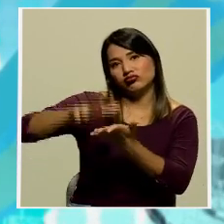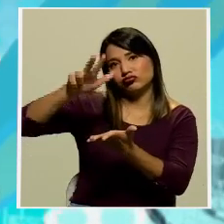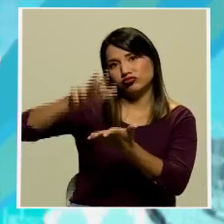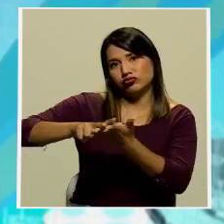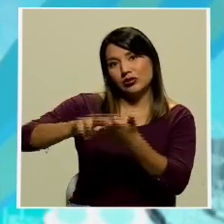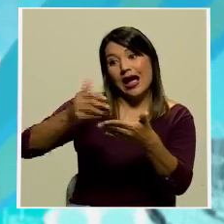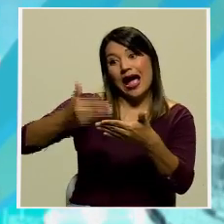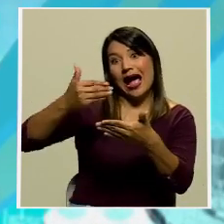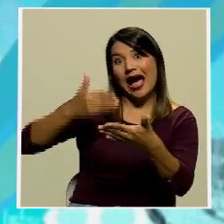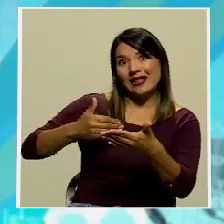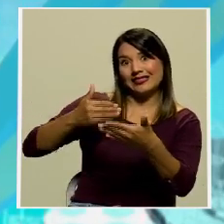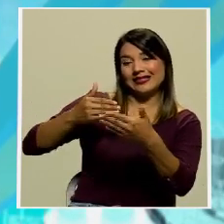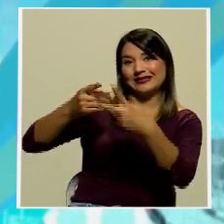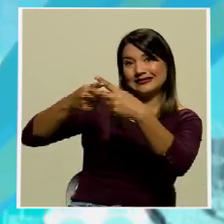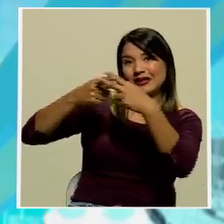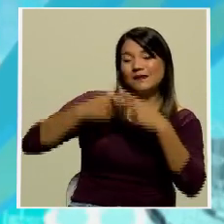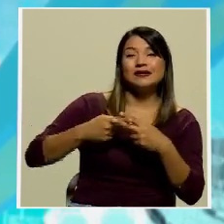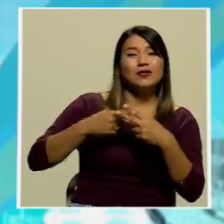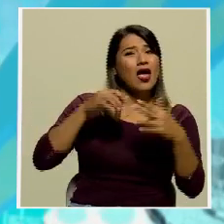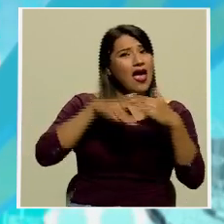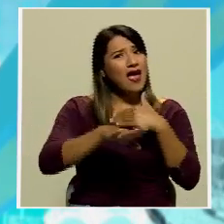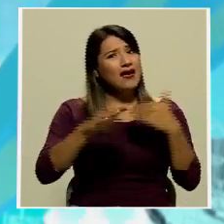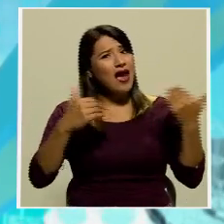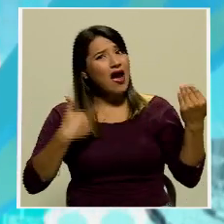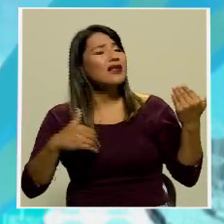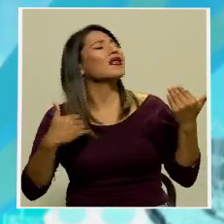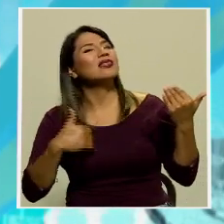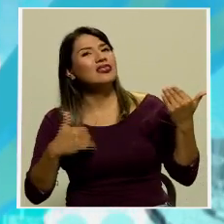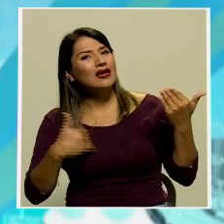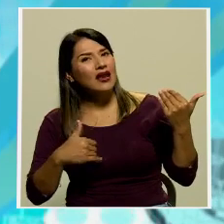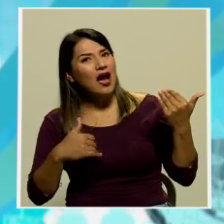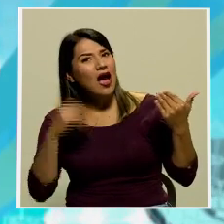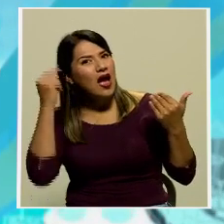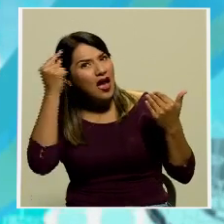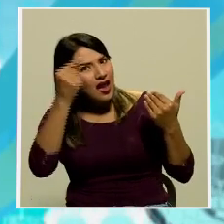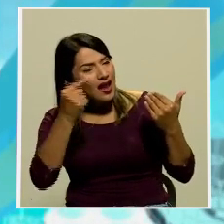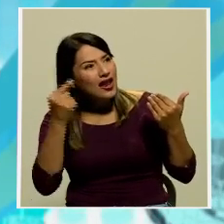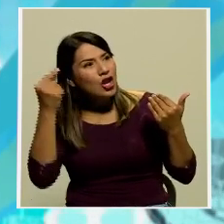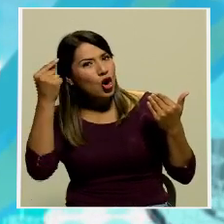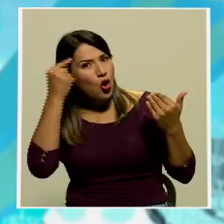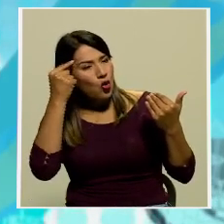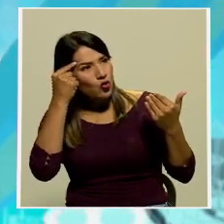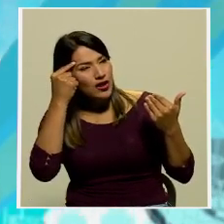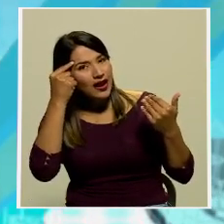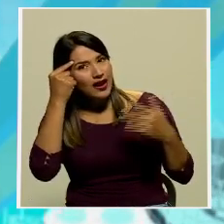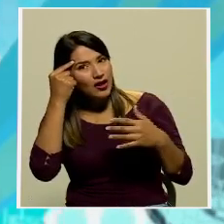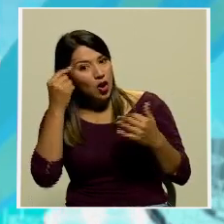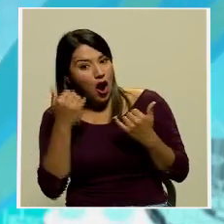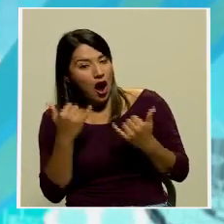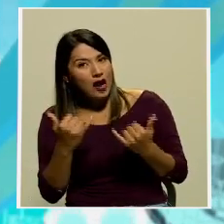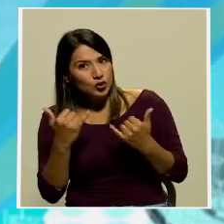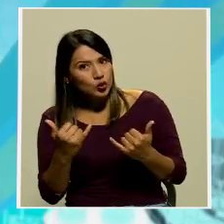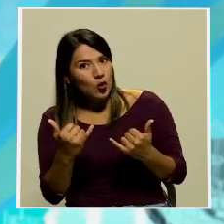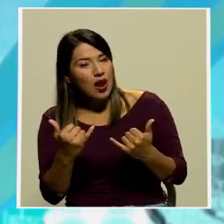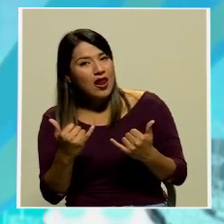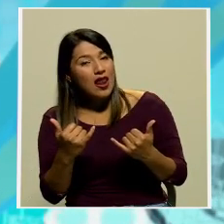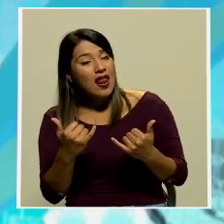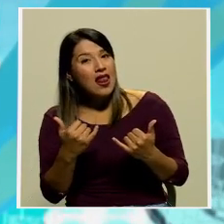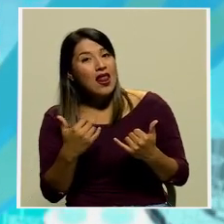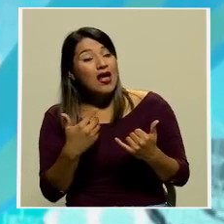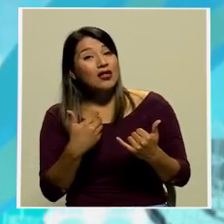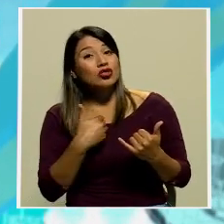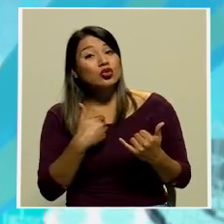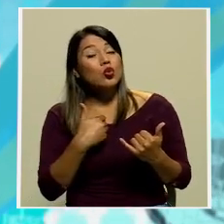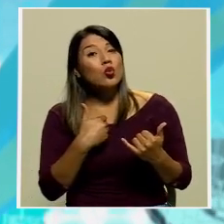apruebe. En el caso de Argentina, el gobierno del expresidente Macri obtuvo una cifra